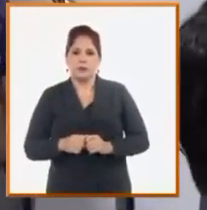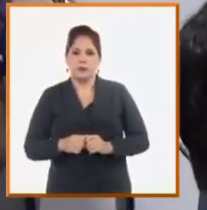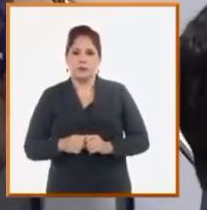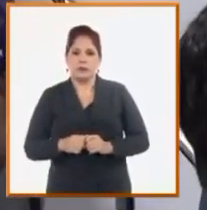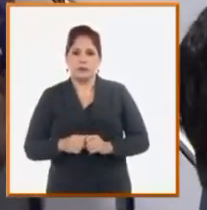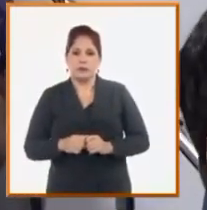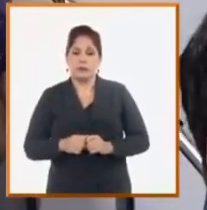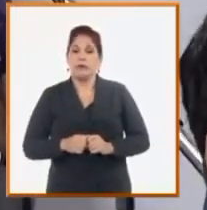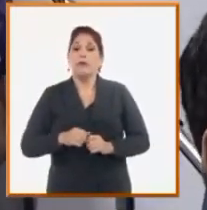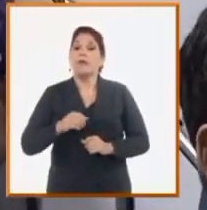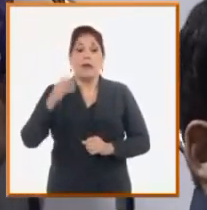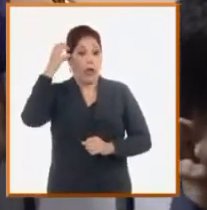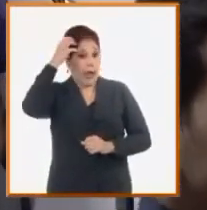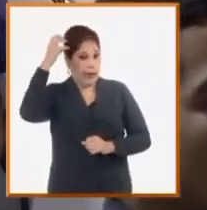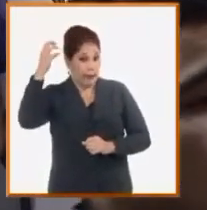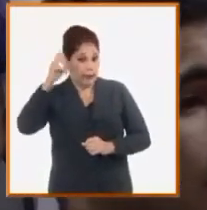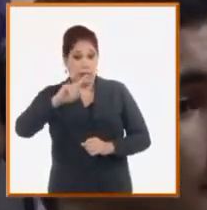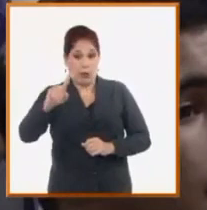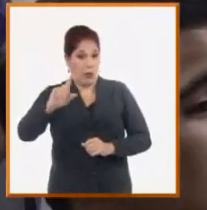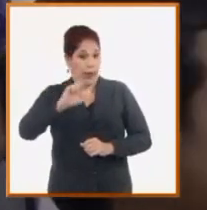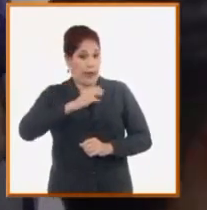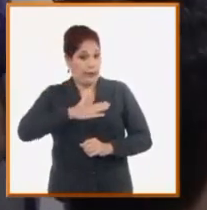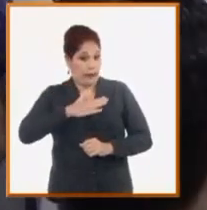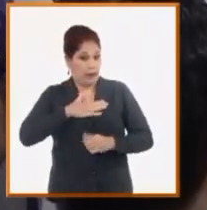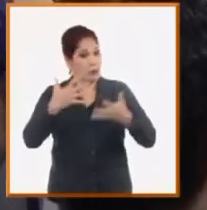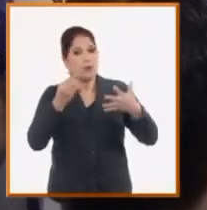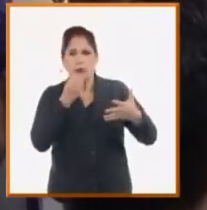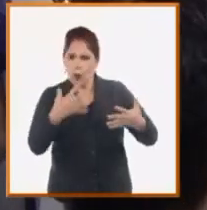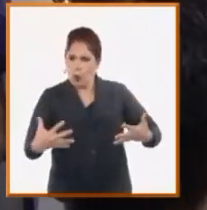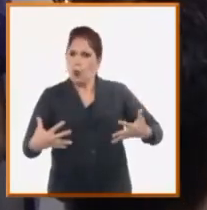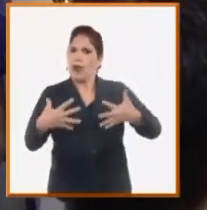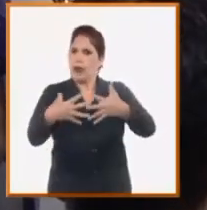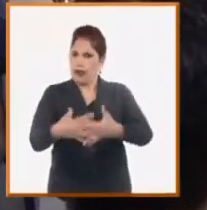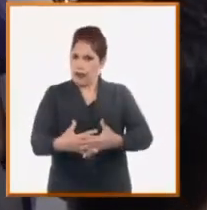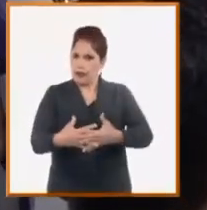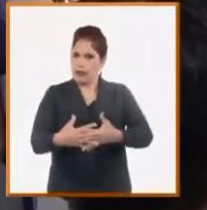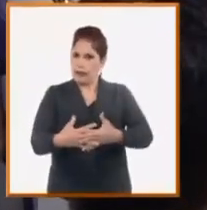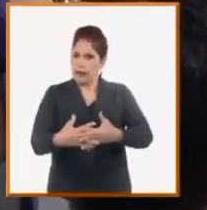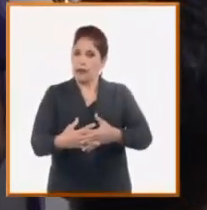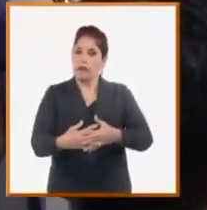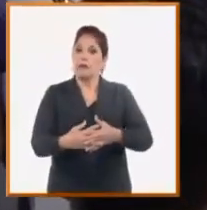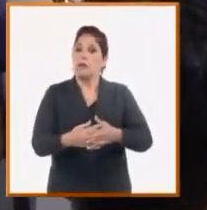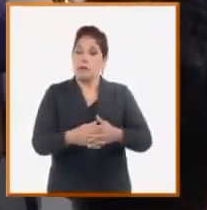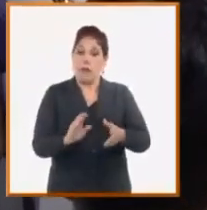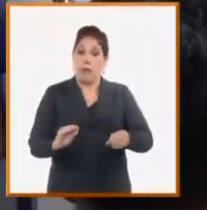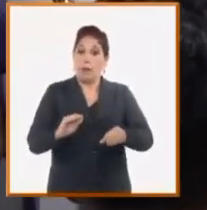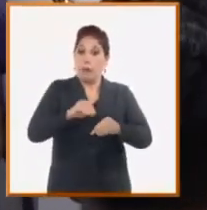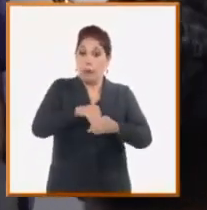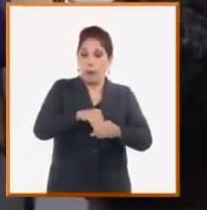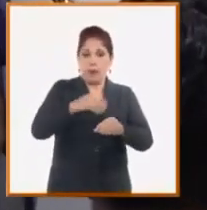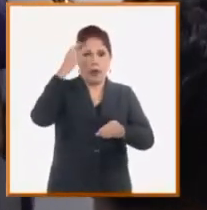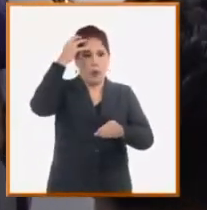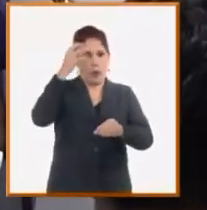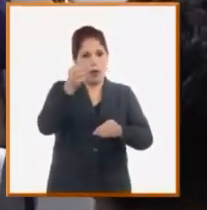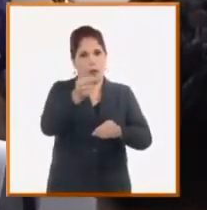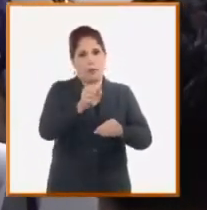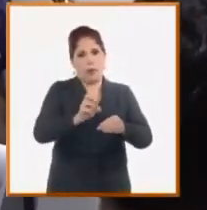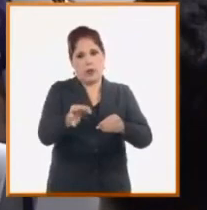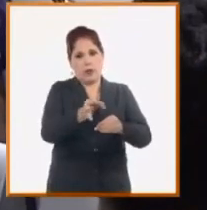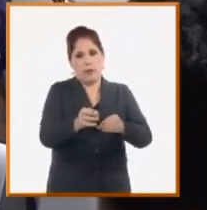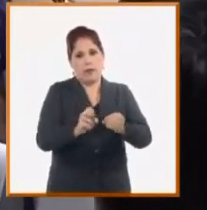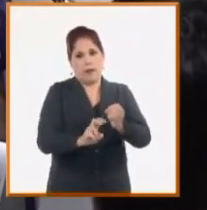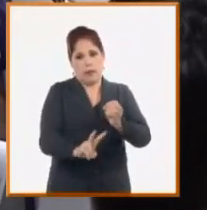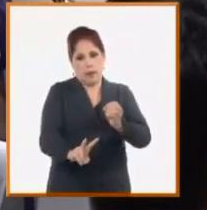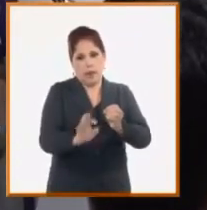del sector estatal y no estatal. Deben integrarse más los gobiernos municipales y los gobiernos provinciales, en aras